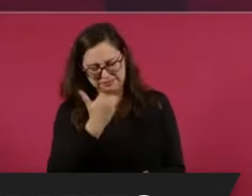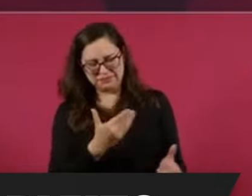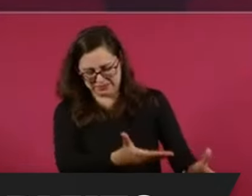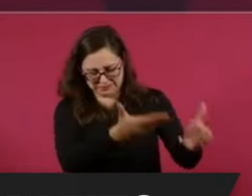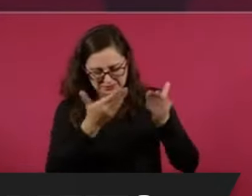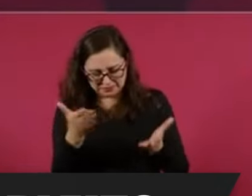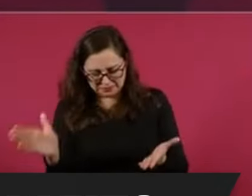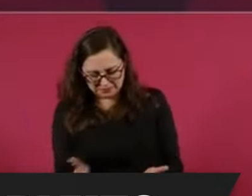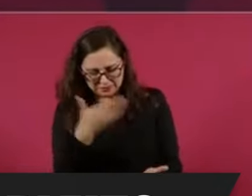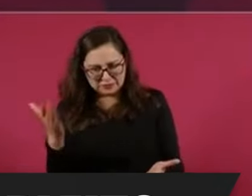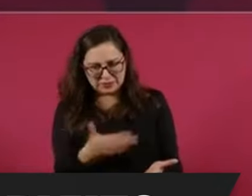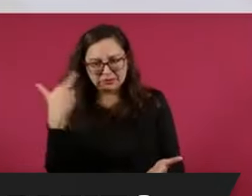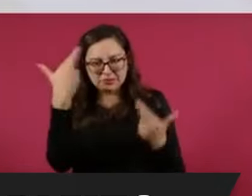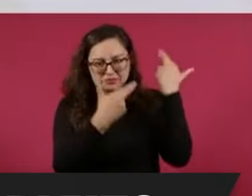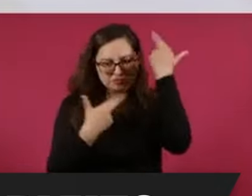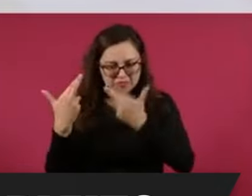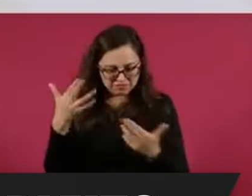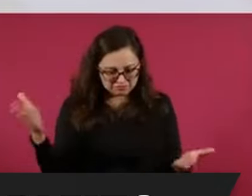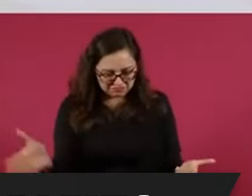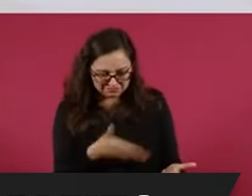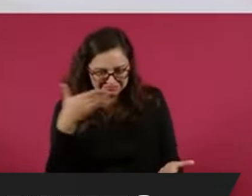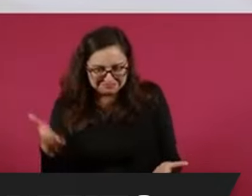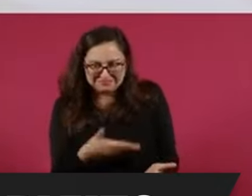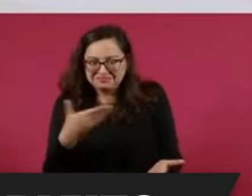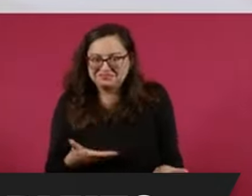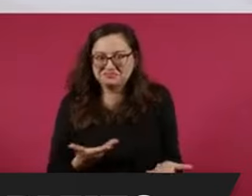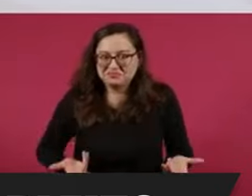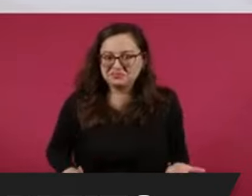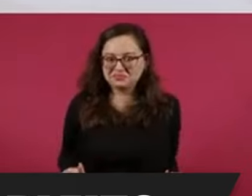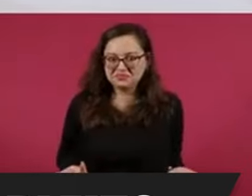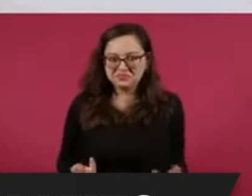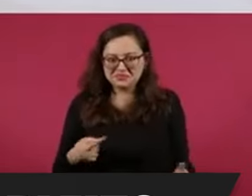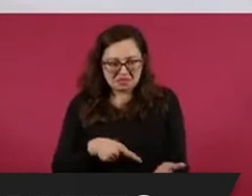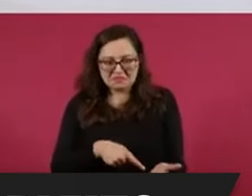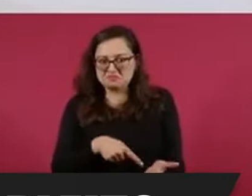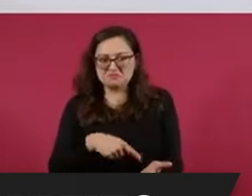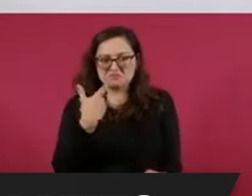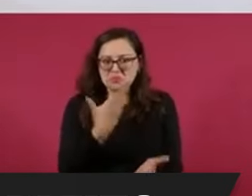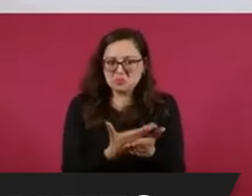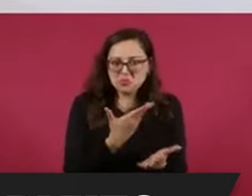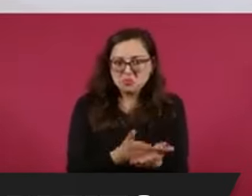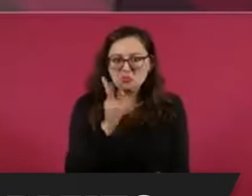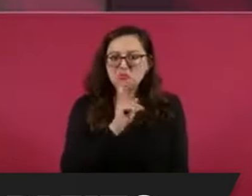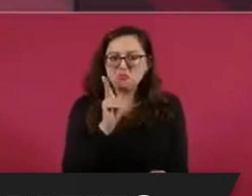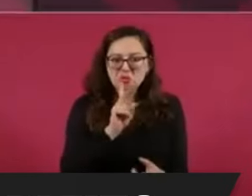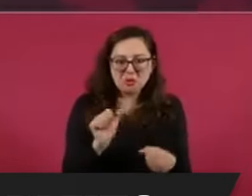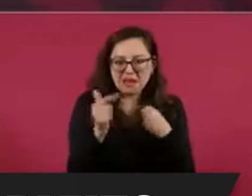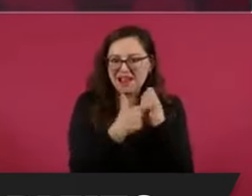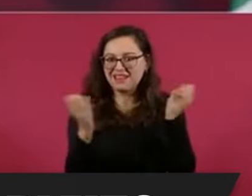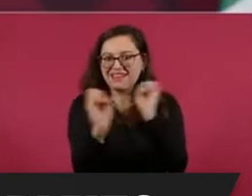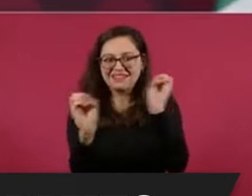Y estudiamos el expediente y encontramos que le habían